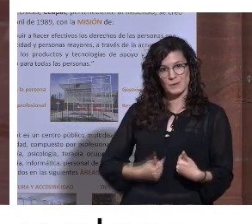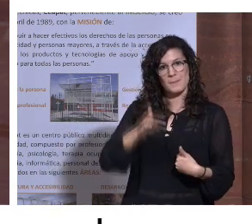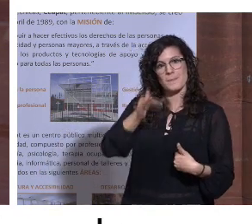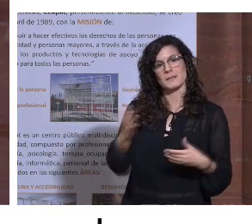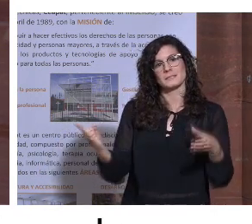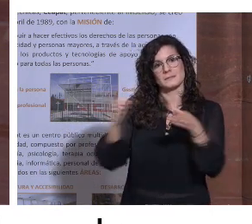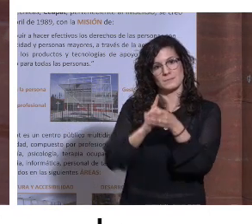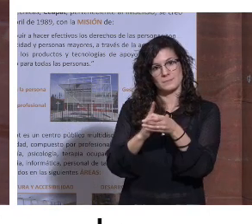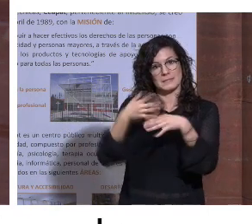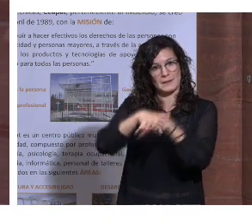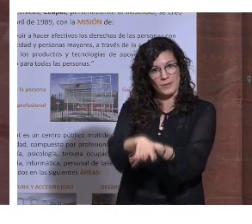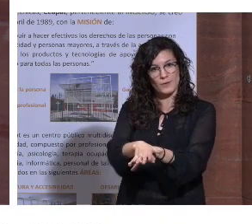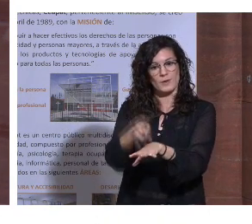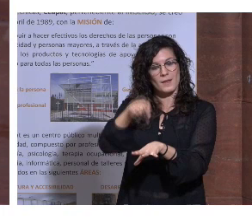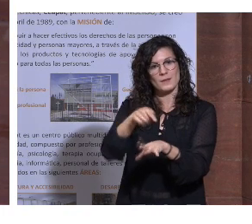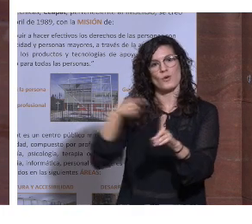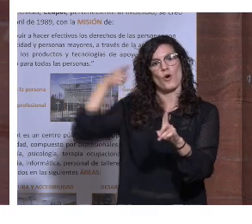sus objetivos prioritarios.